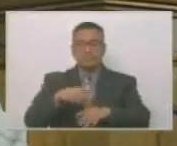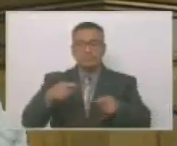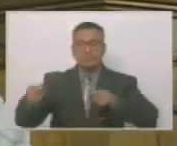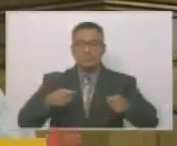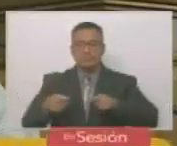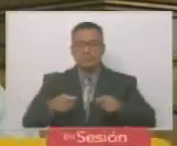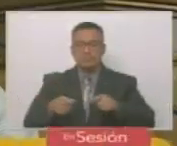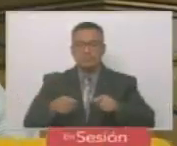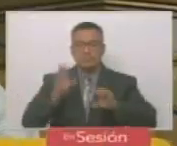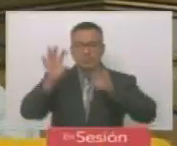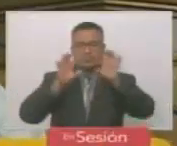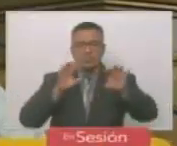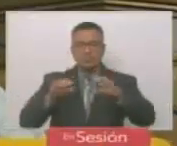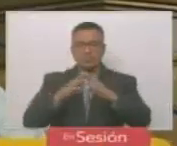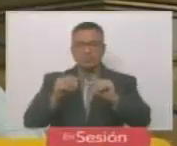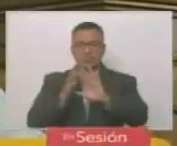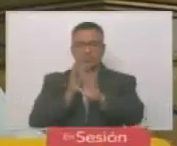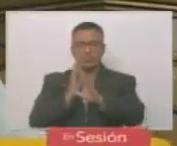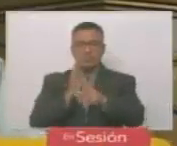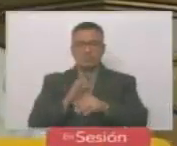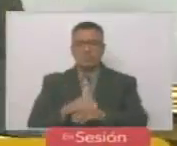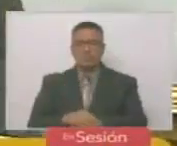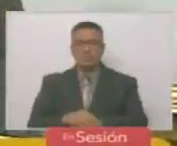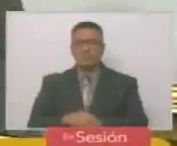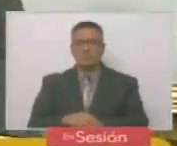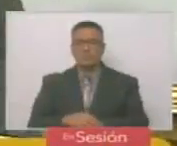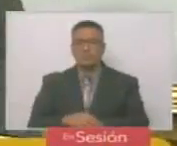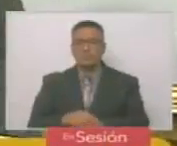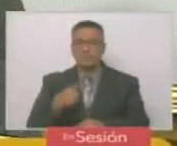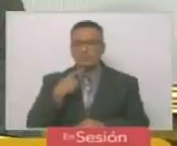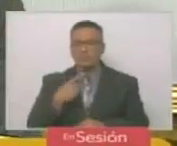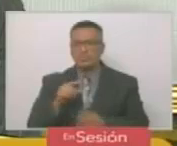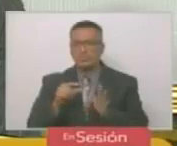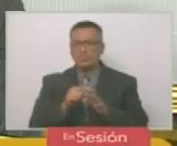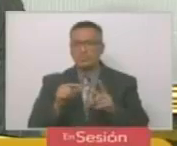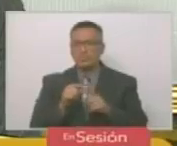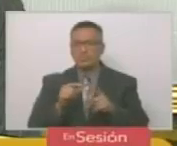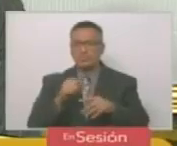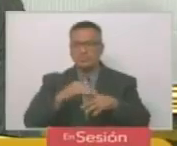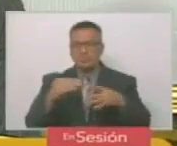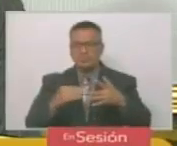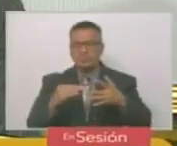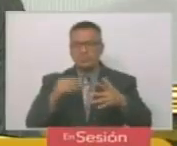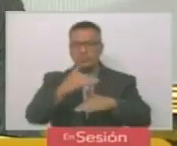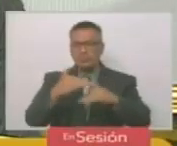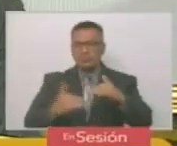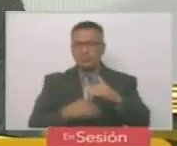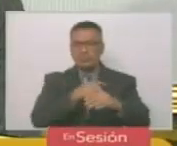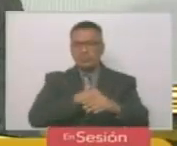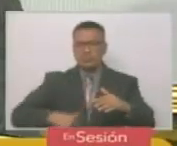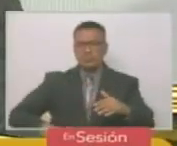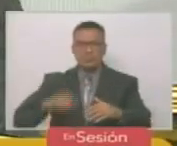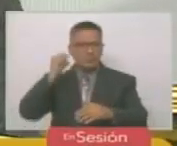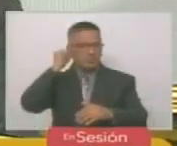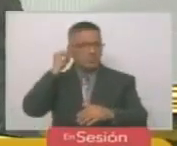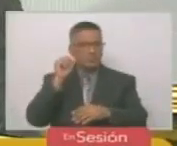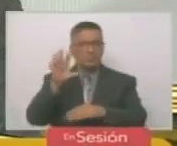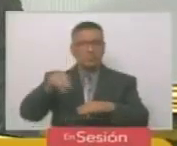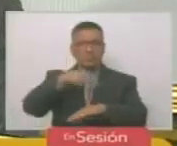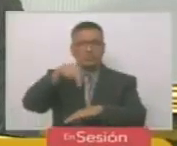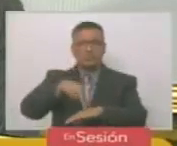No Alineados. Es todo, ciudadano presidente. Voy a dejar en el derecho de palabra a la segunda vicepresidenta de la Asamblea